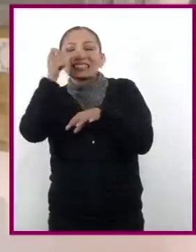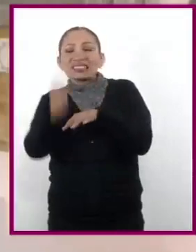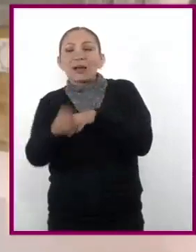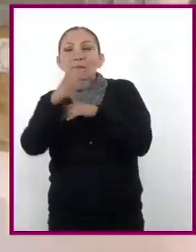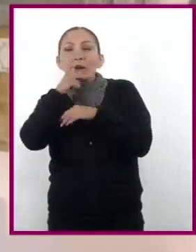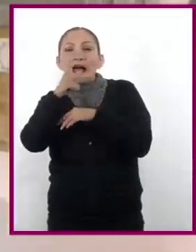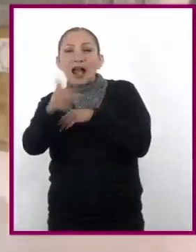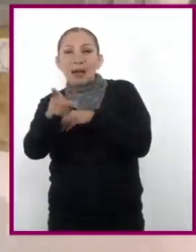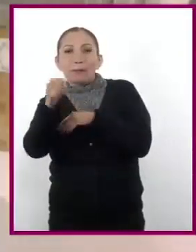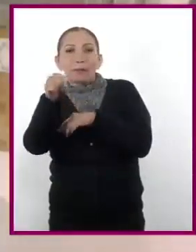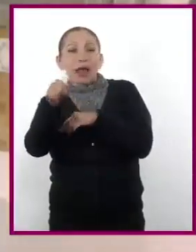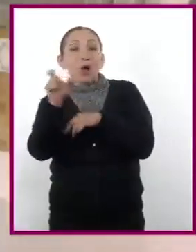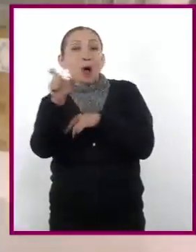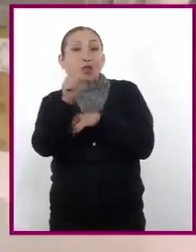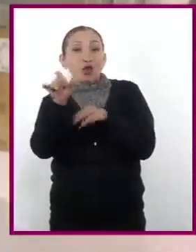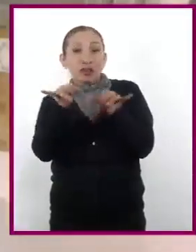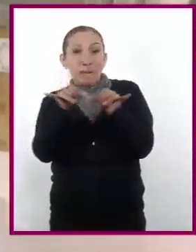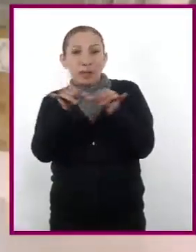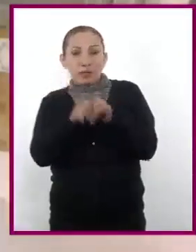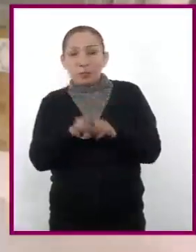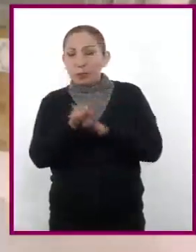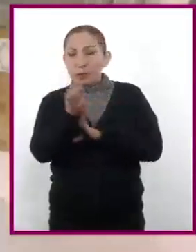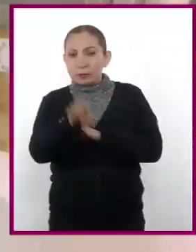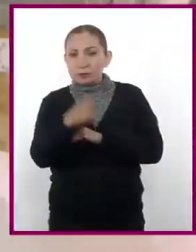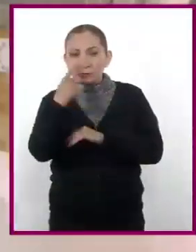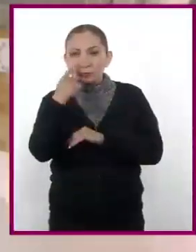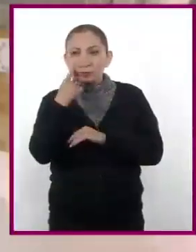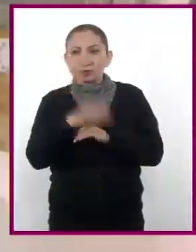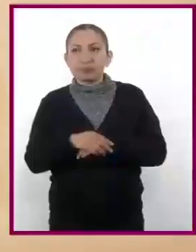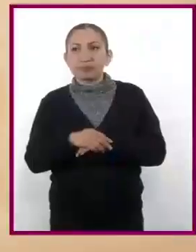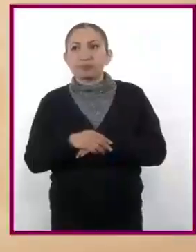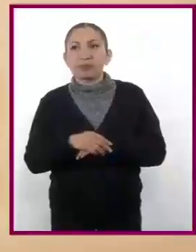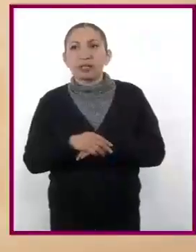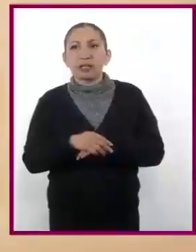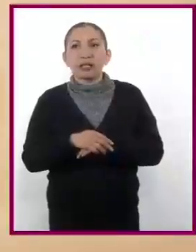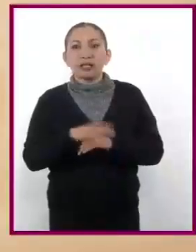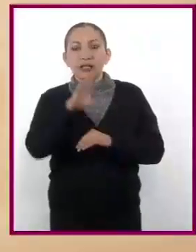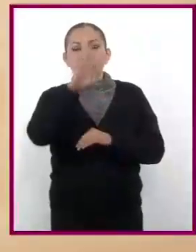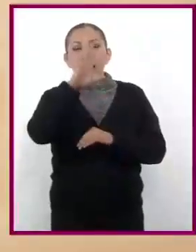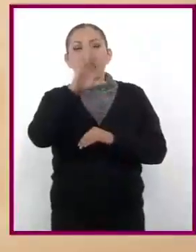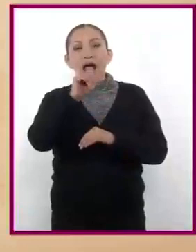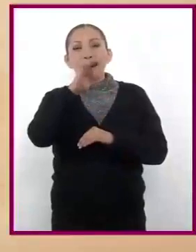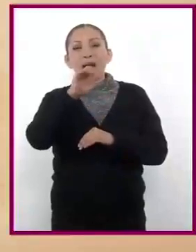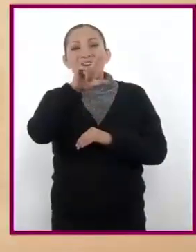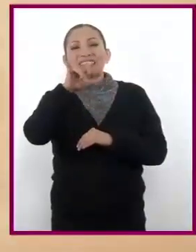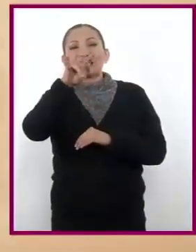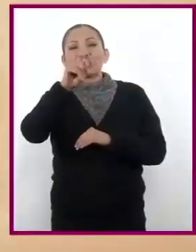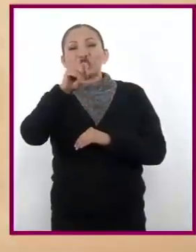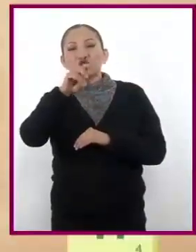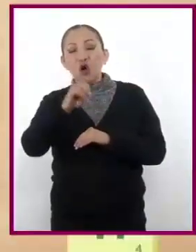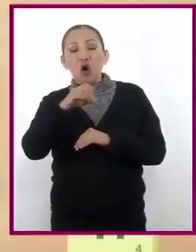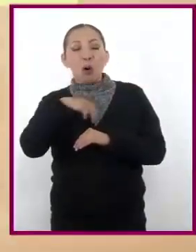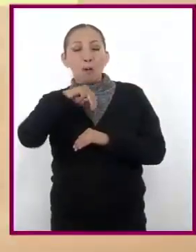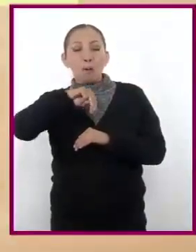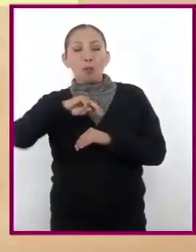de las palabras en cuanto a su tamaño. Por ejemplo, en caballito o